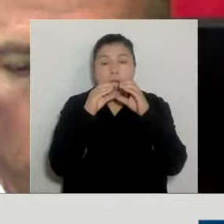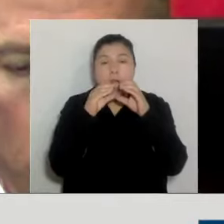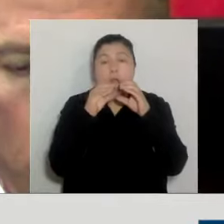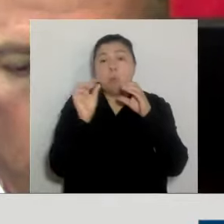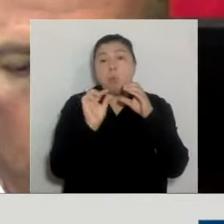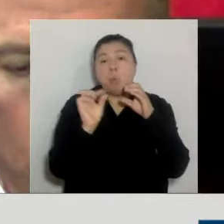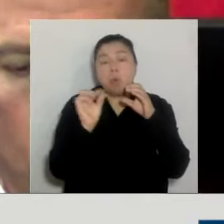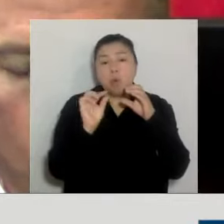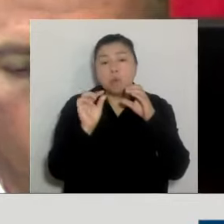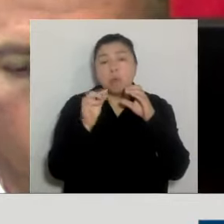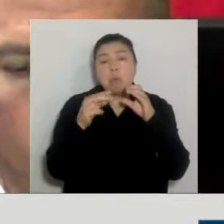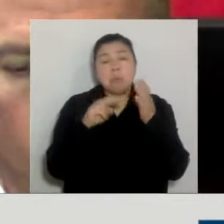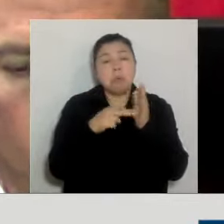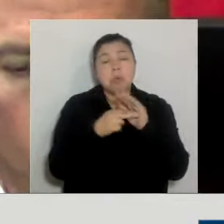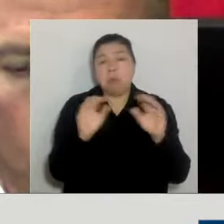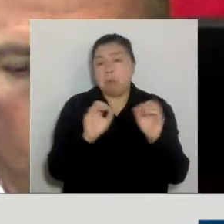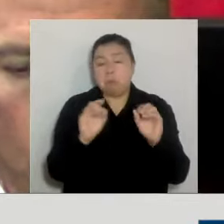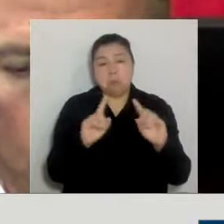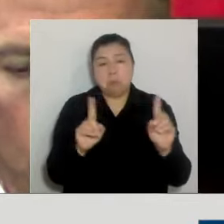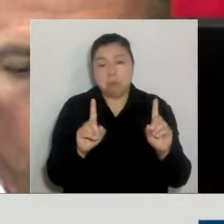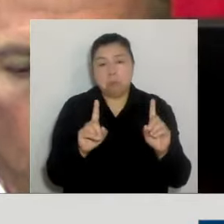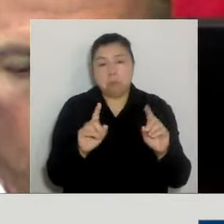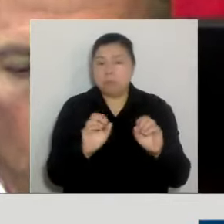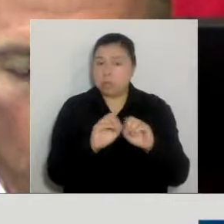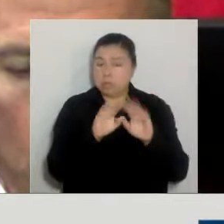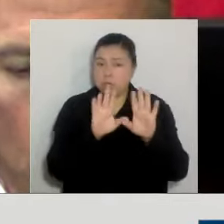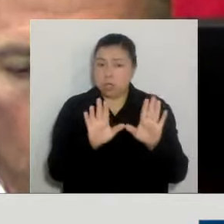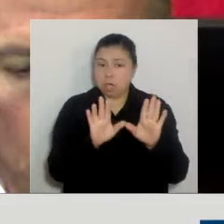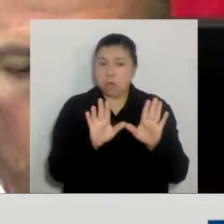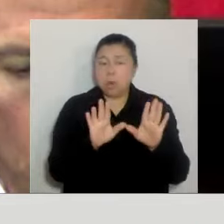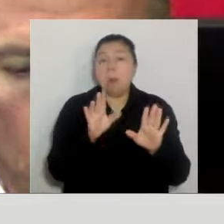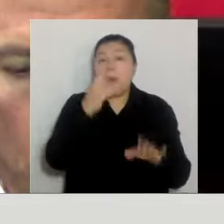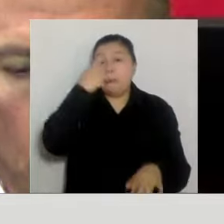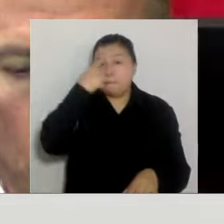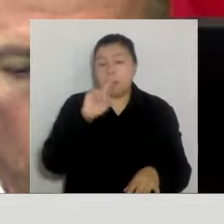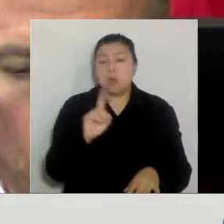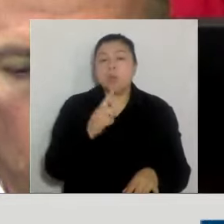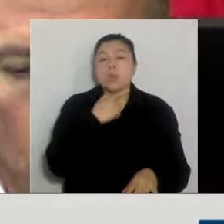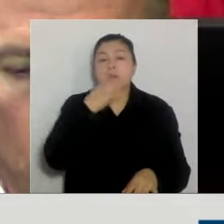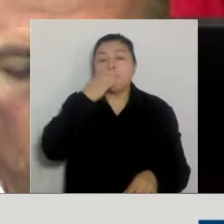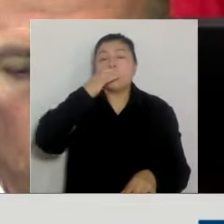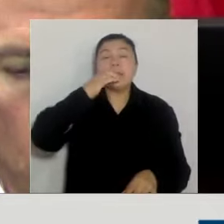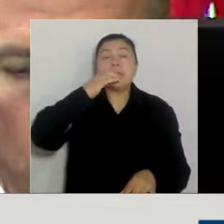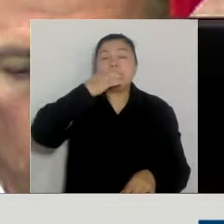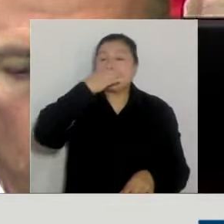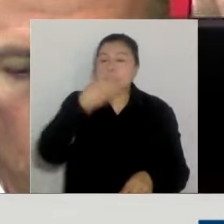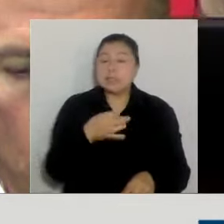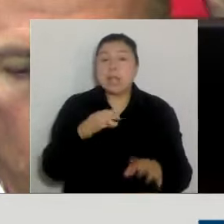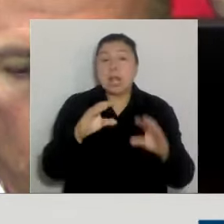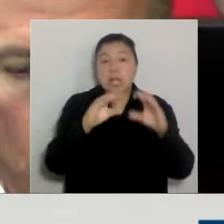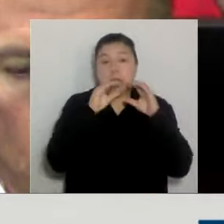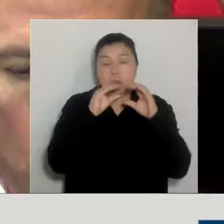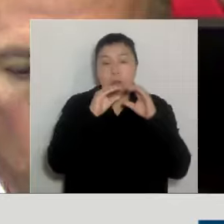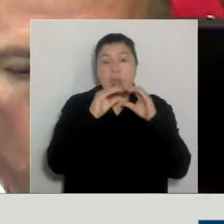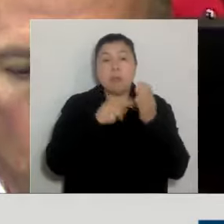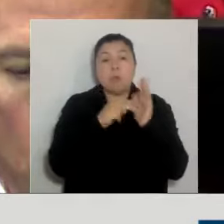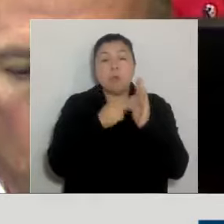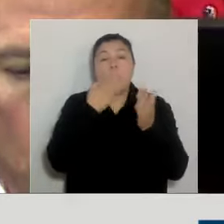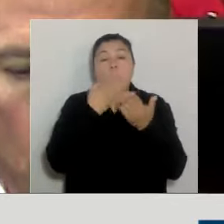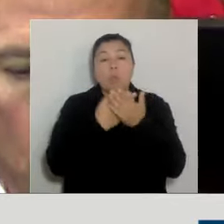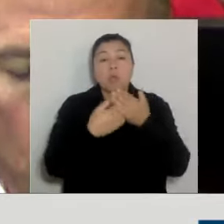ningún problema es clarito pero no quiere decir ah que sea hamburguesa el problema es cuando yo etiqueto algo